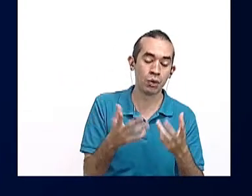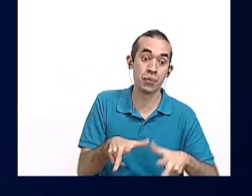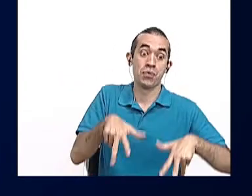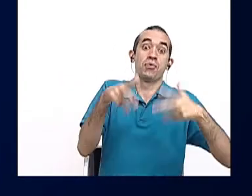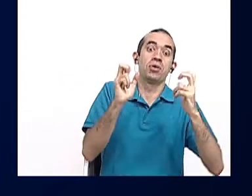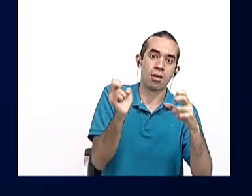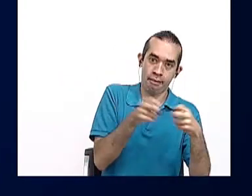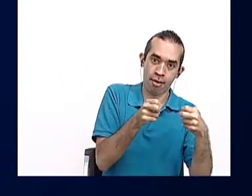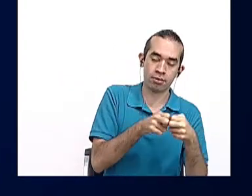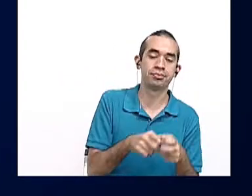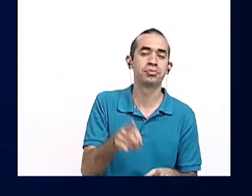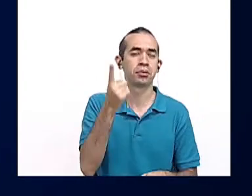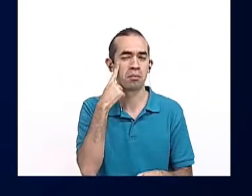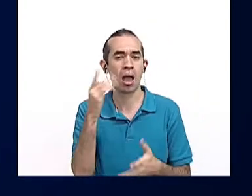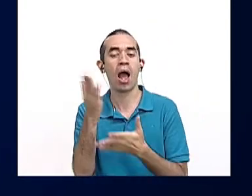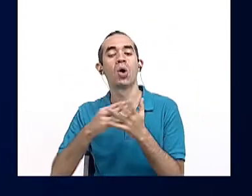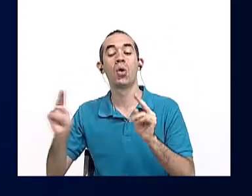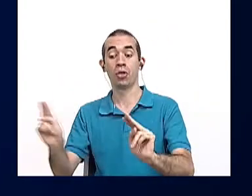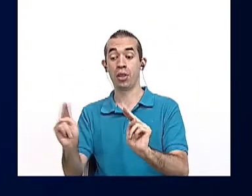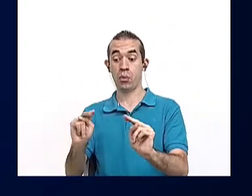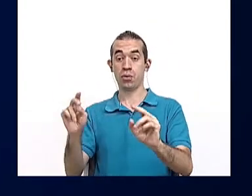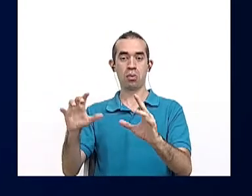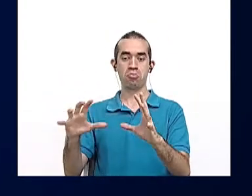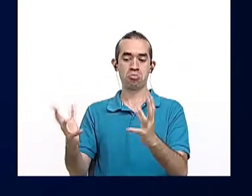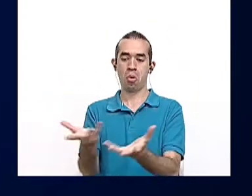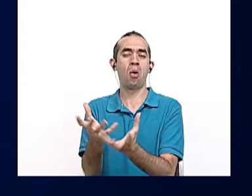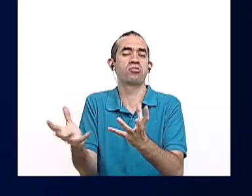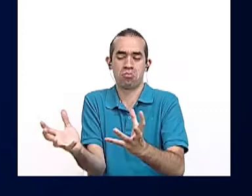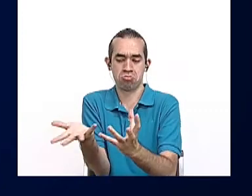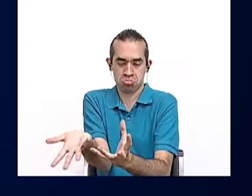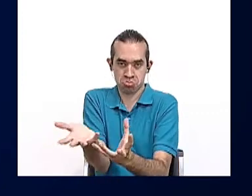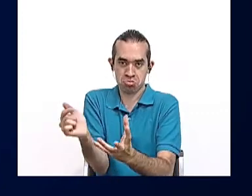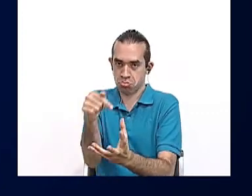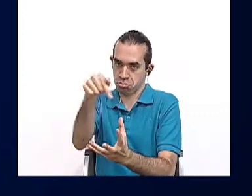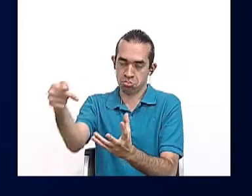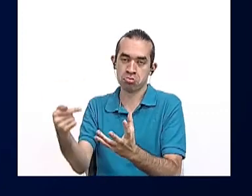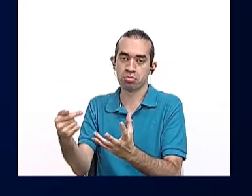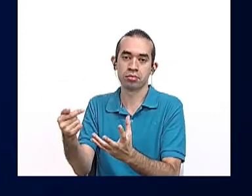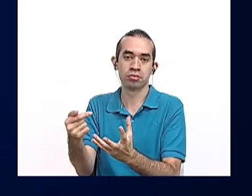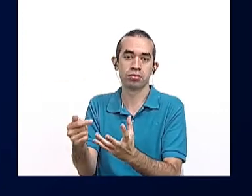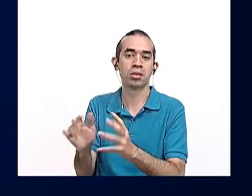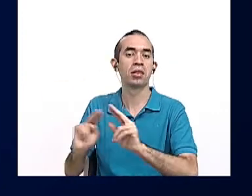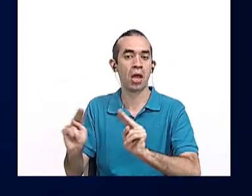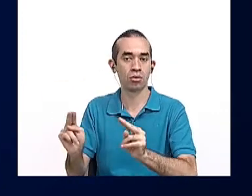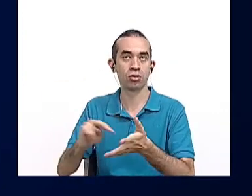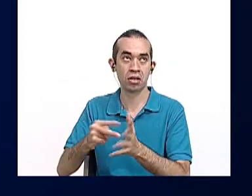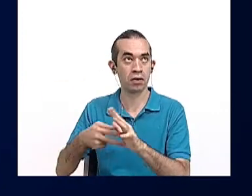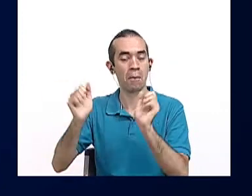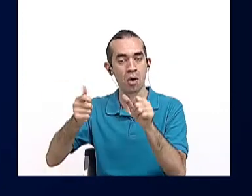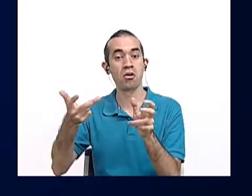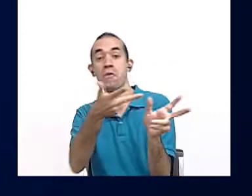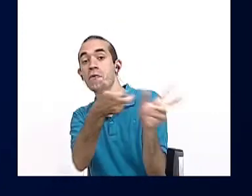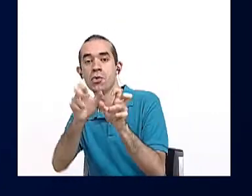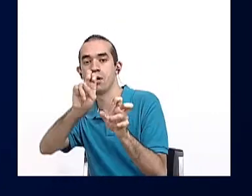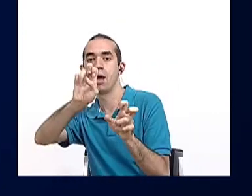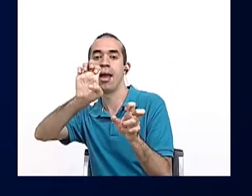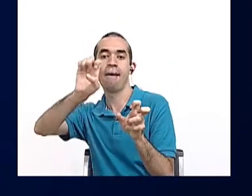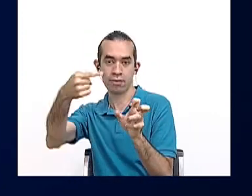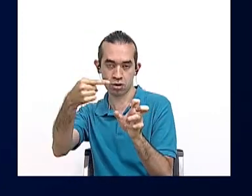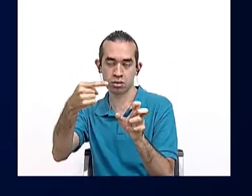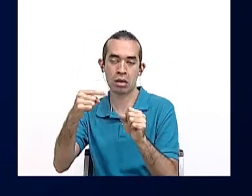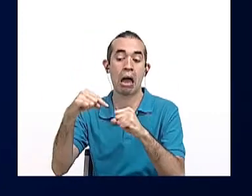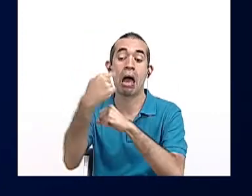tienen la capacidad de ganar electrones. Si ganan electrones, ese átomo neutro se